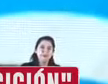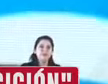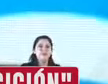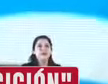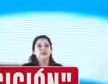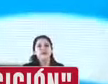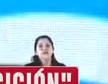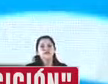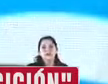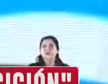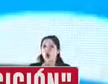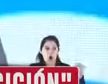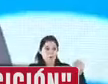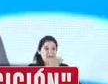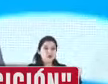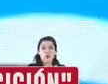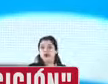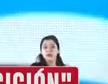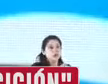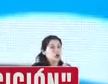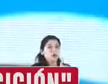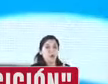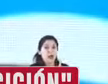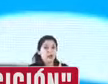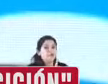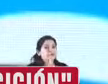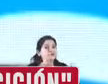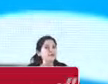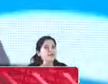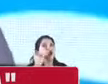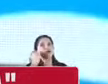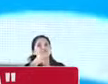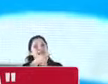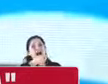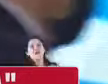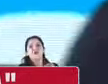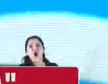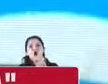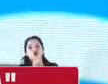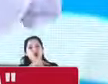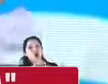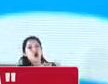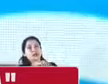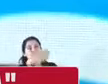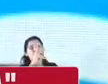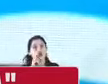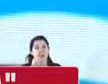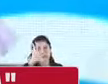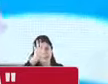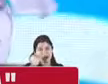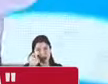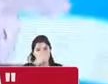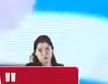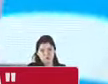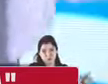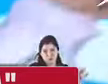nos aprobaron el presupuesto pero ya le habíamos pagado al fondo monetario internacional- en el 2005 y